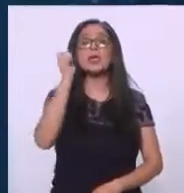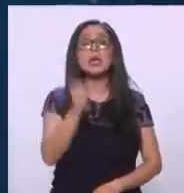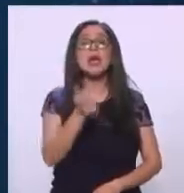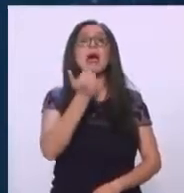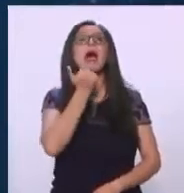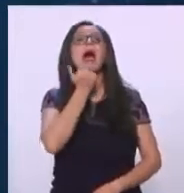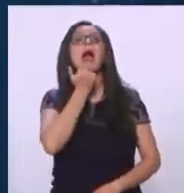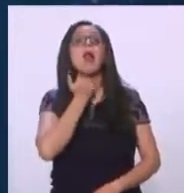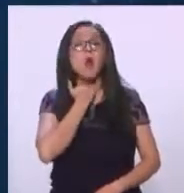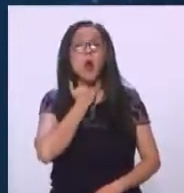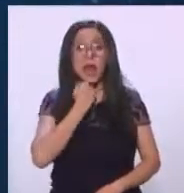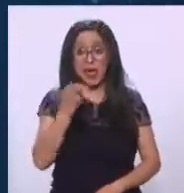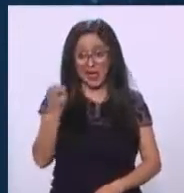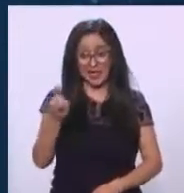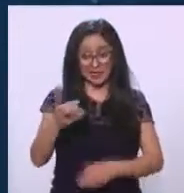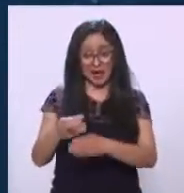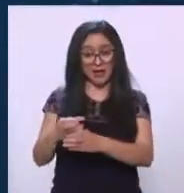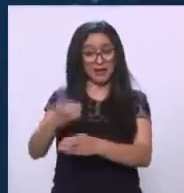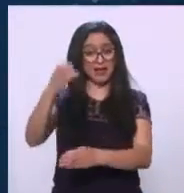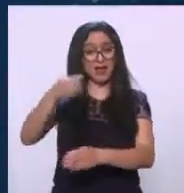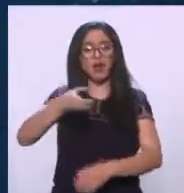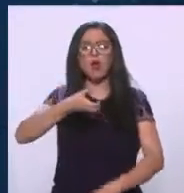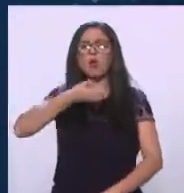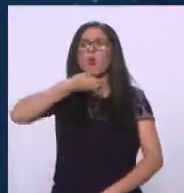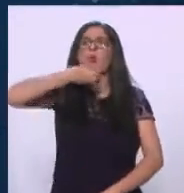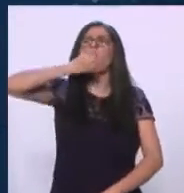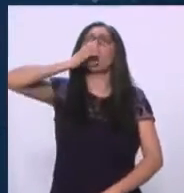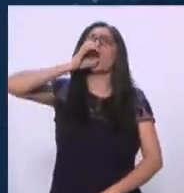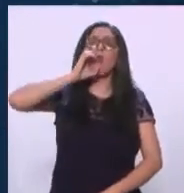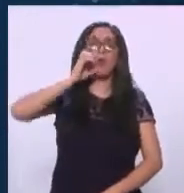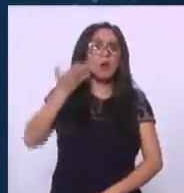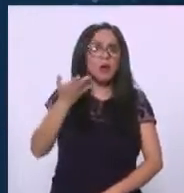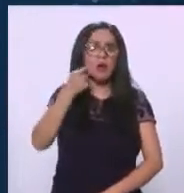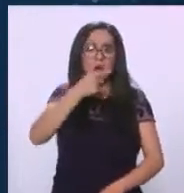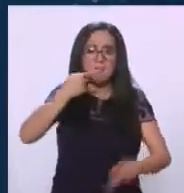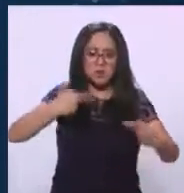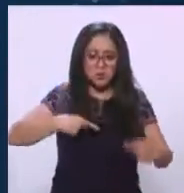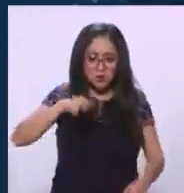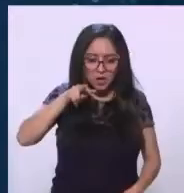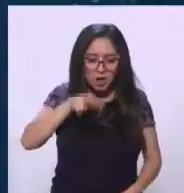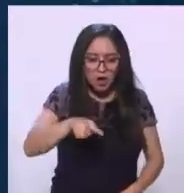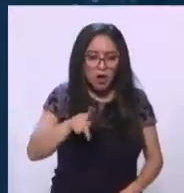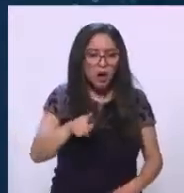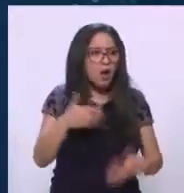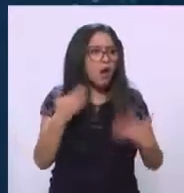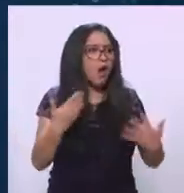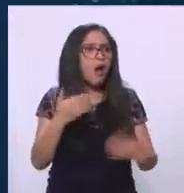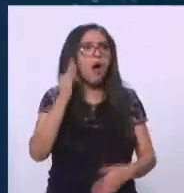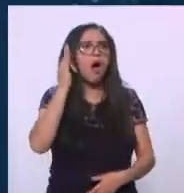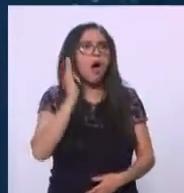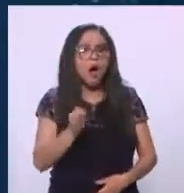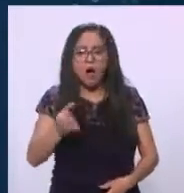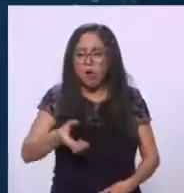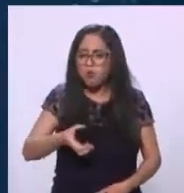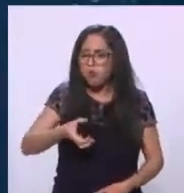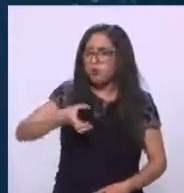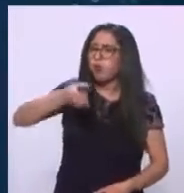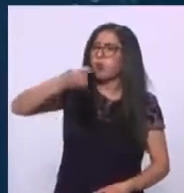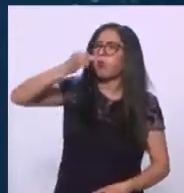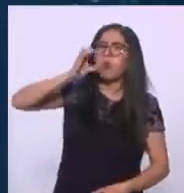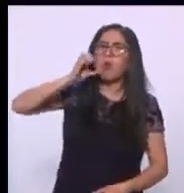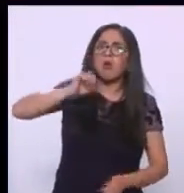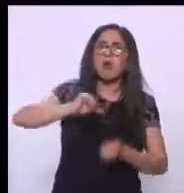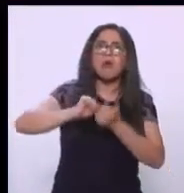los botecitos. En ese sentido, también una persona que pueda creer esa noticia, pues está poniendo en riesgo su vida. No, bueno, sí. Lo toma y